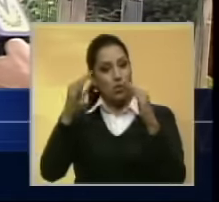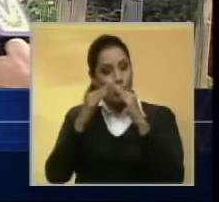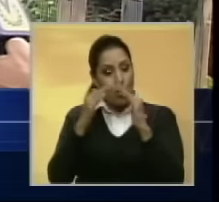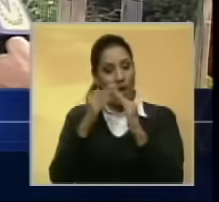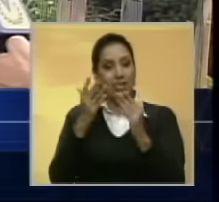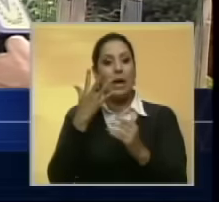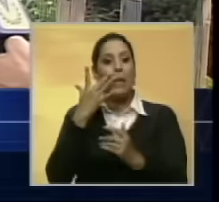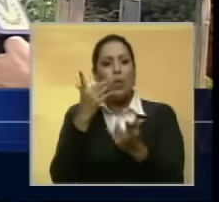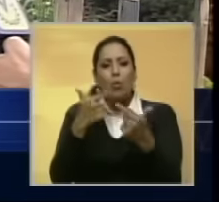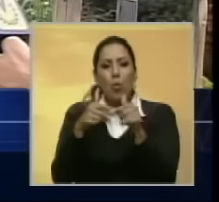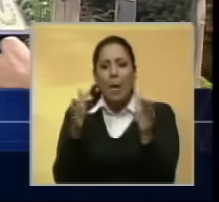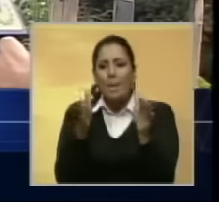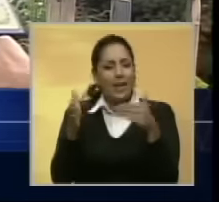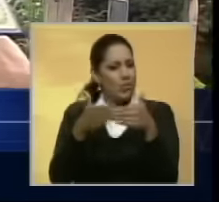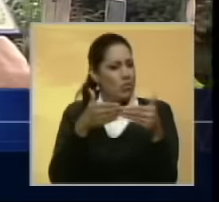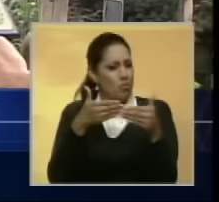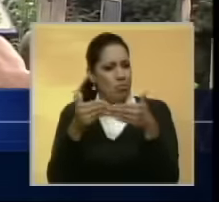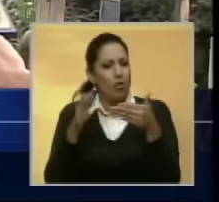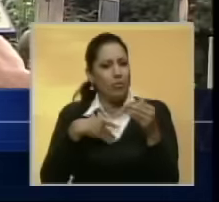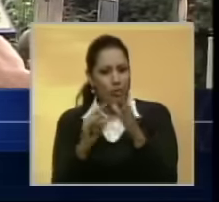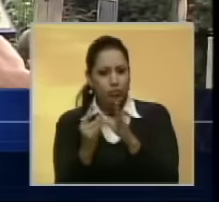y sea un espacio chiquitico,